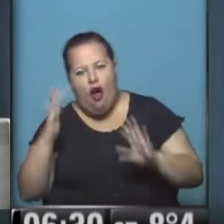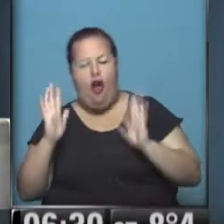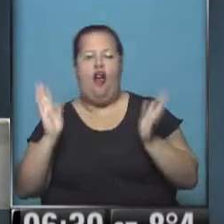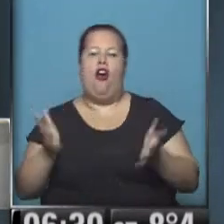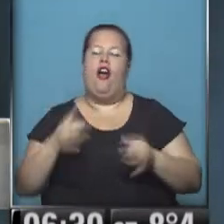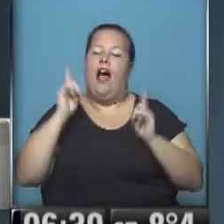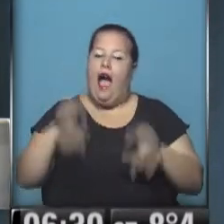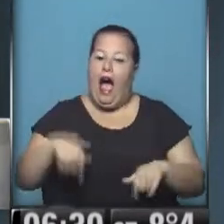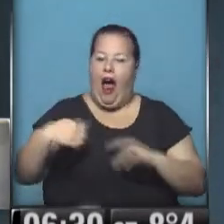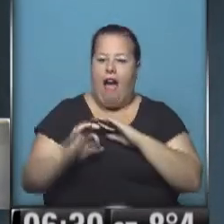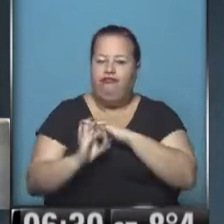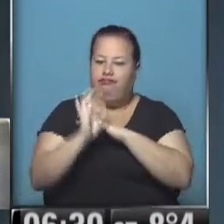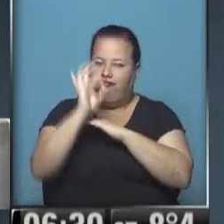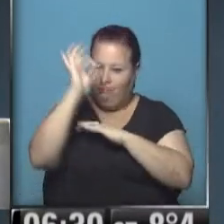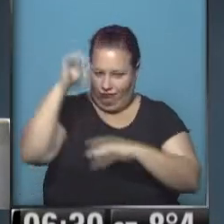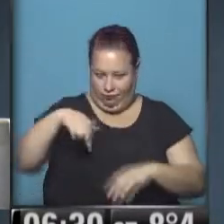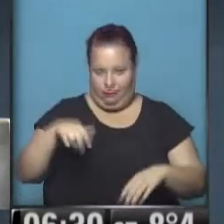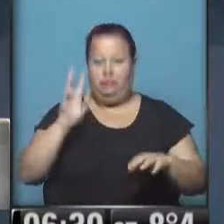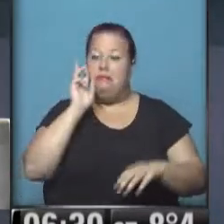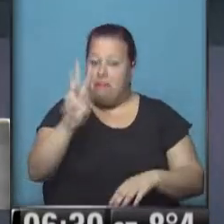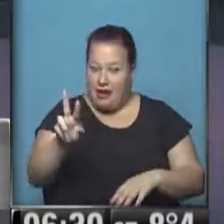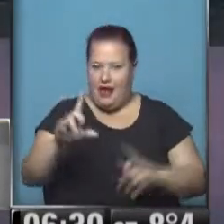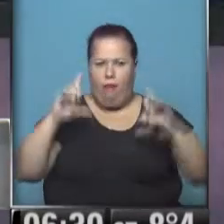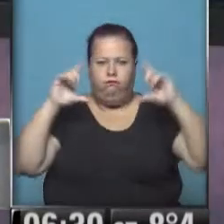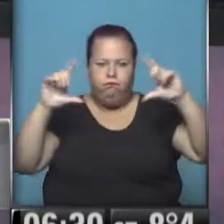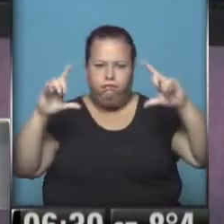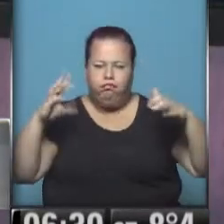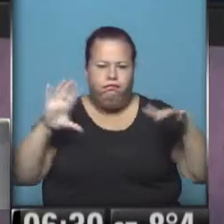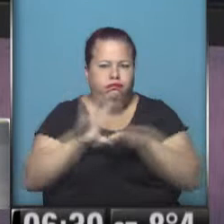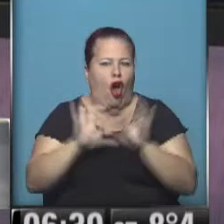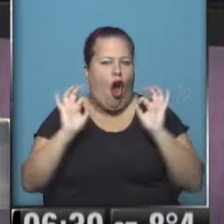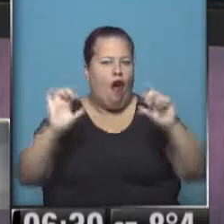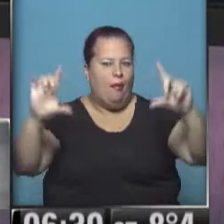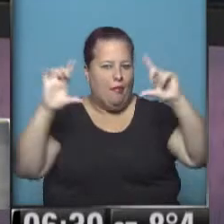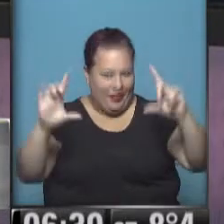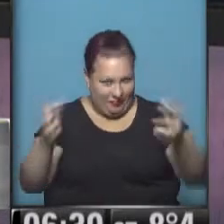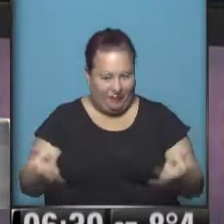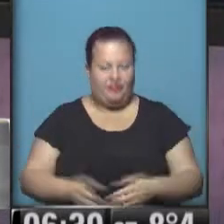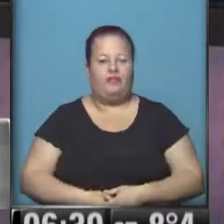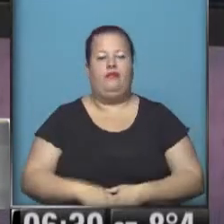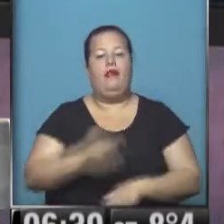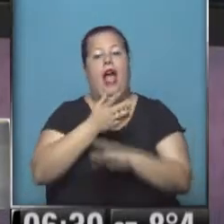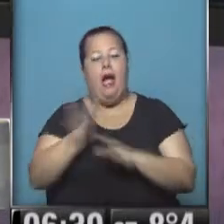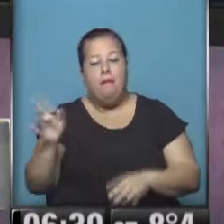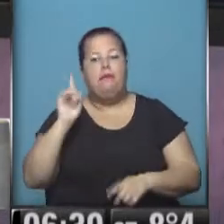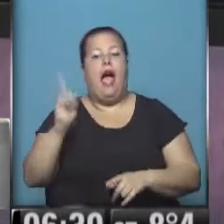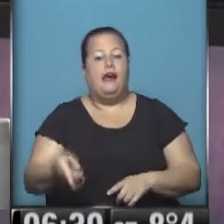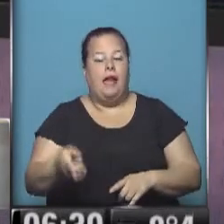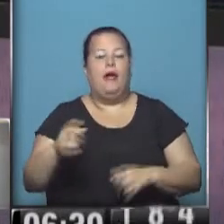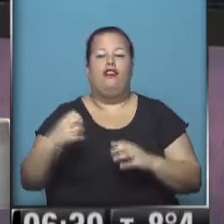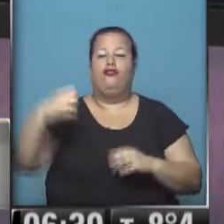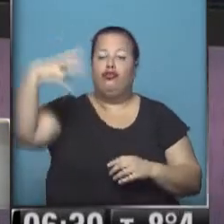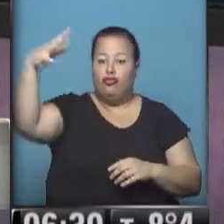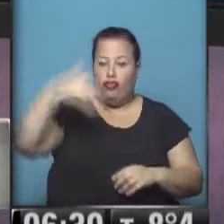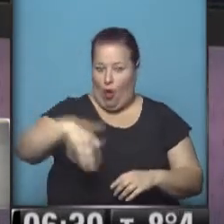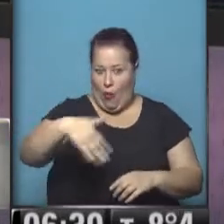está el amanecer de hoy vean la redondita completita la luna por otro lado está saliendo el sol en